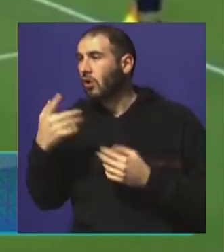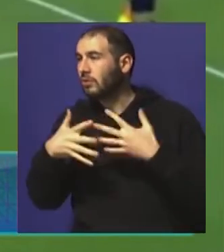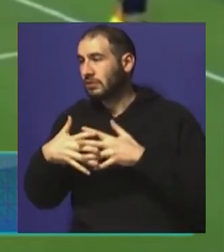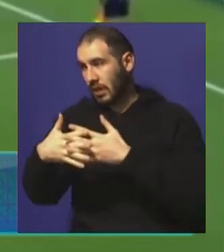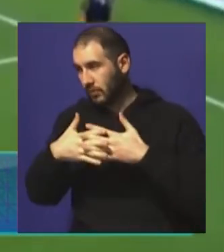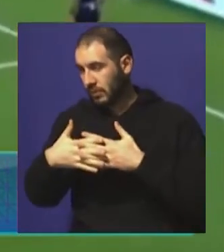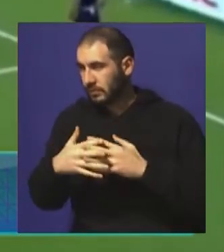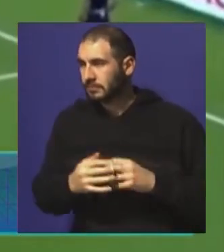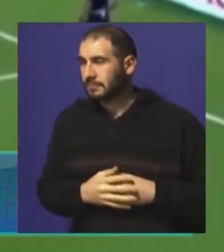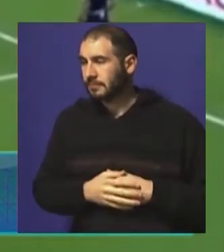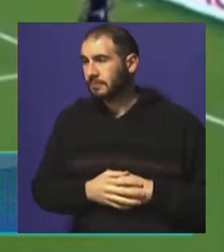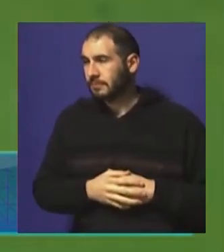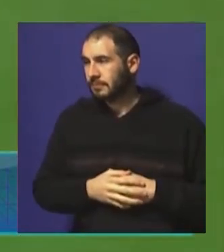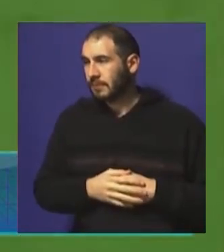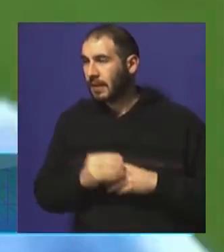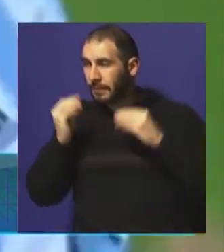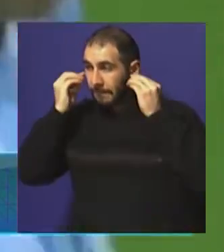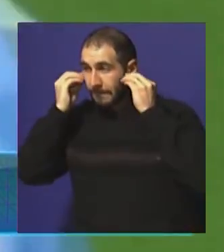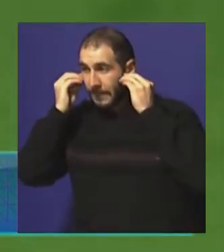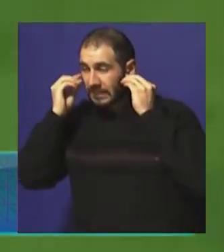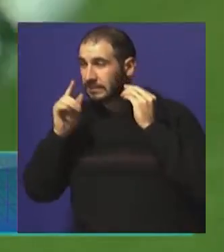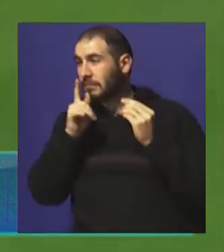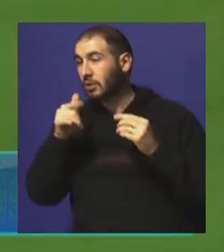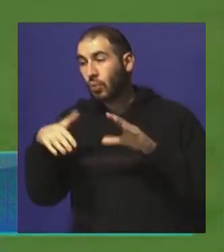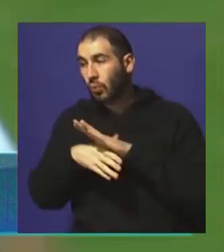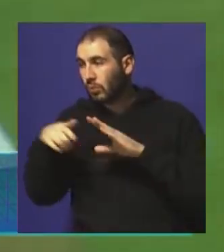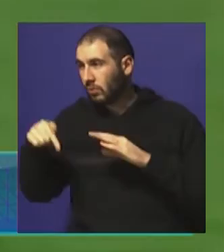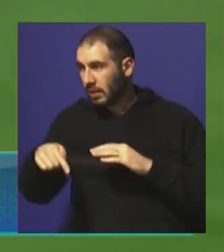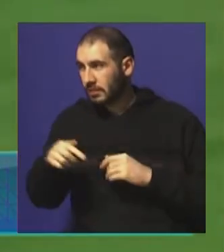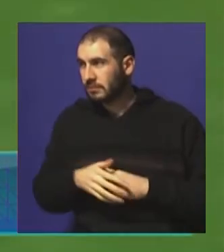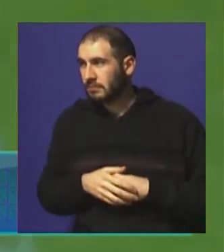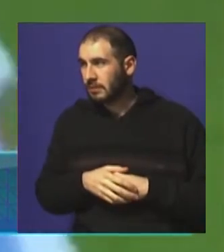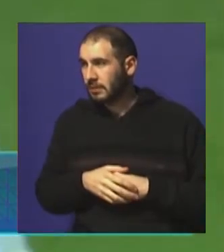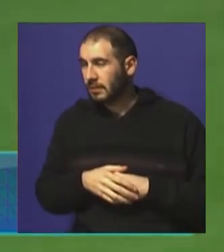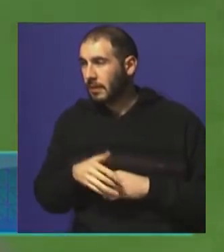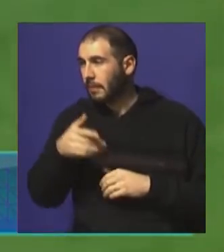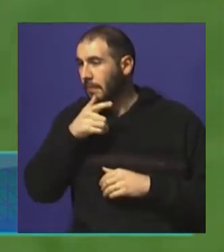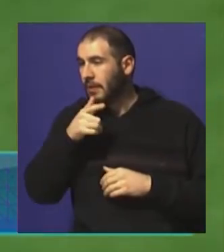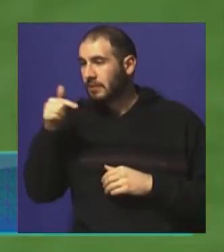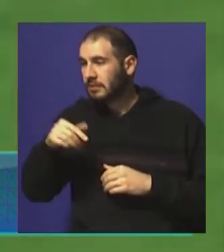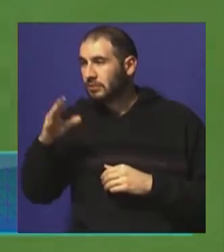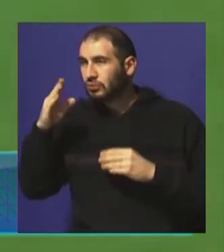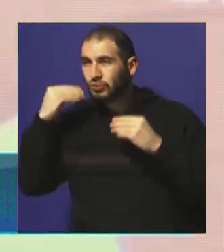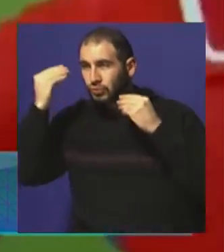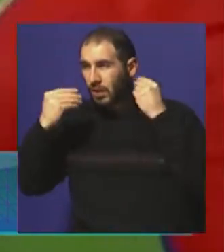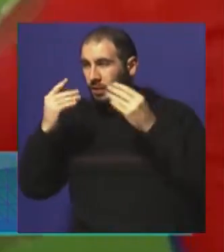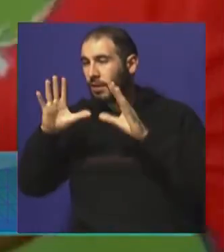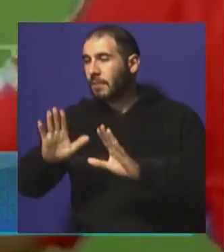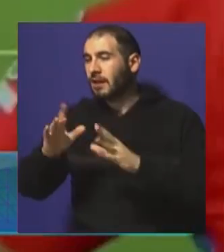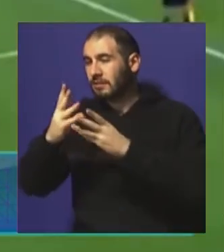estadounidense. Messi consideró en ese momento que se le había acabado su sueño, su